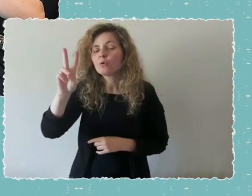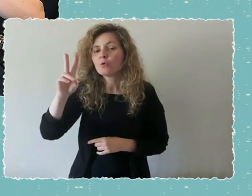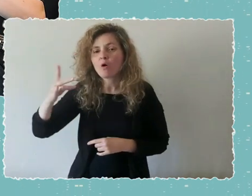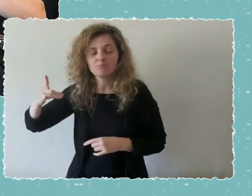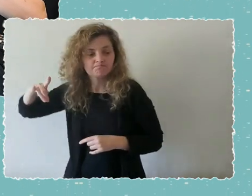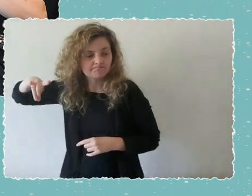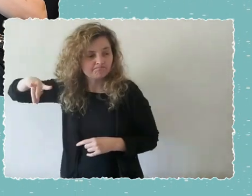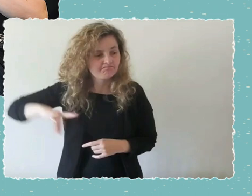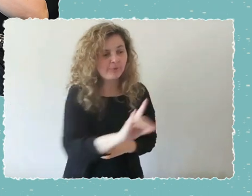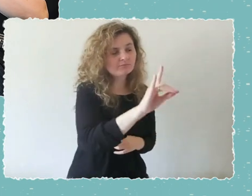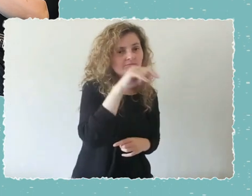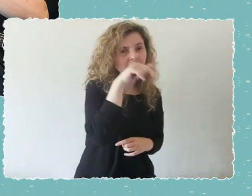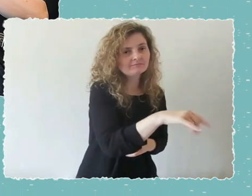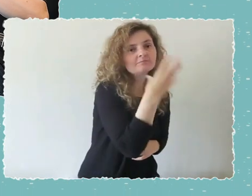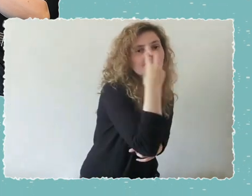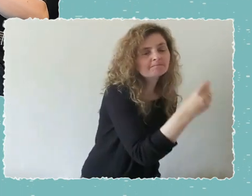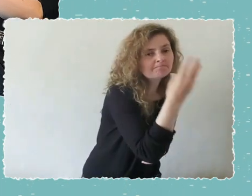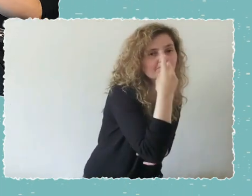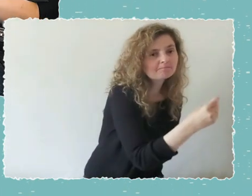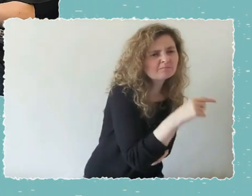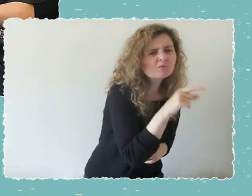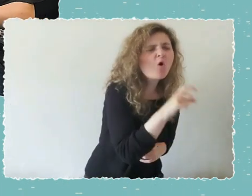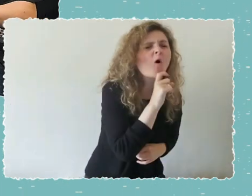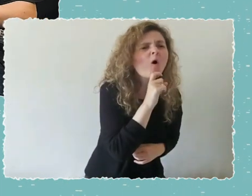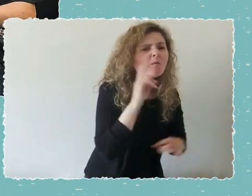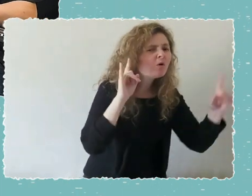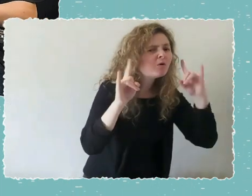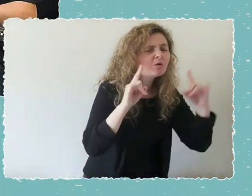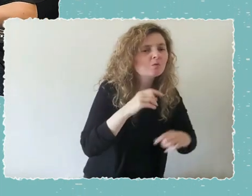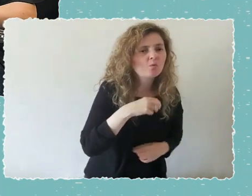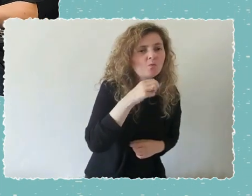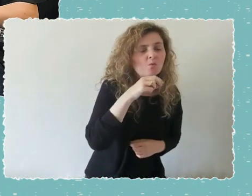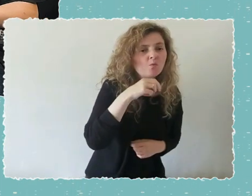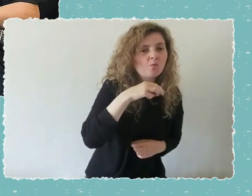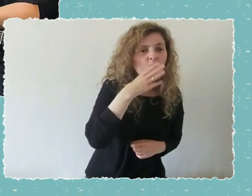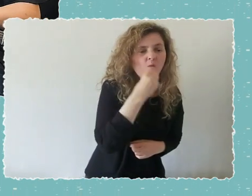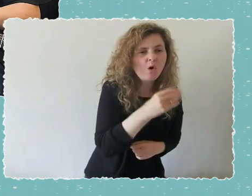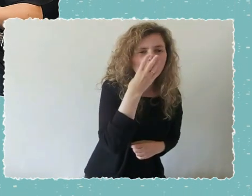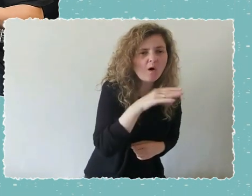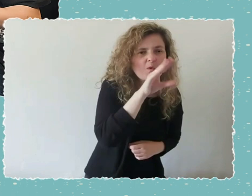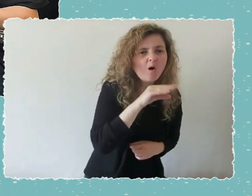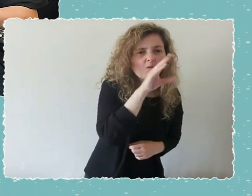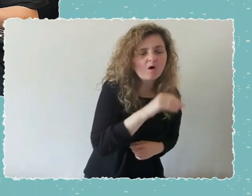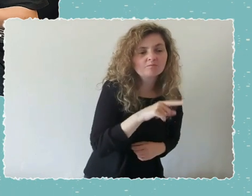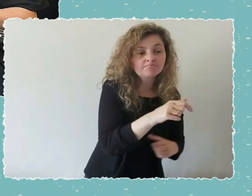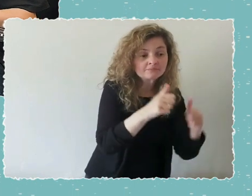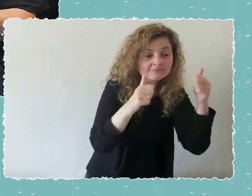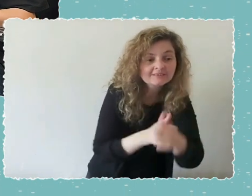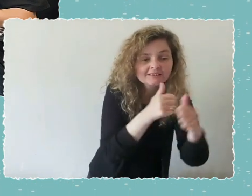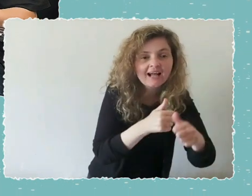Que escornou o can. Como era o can, como era o can. Que